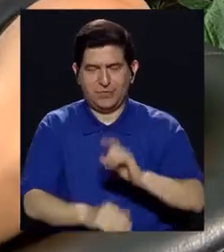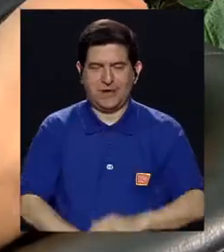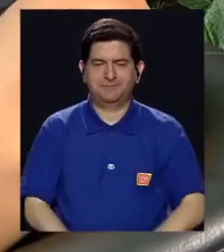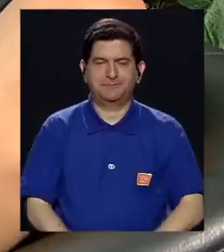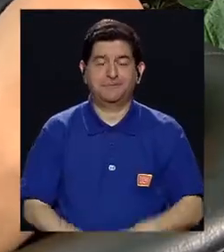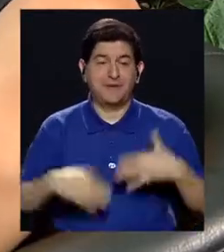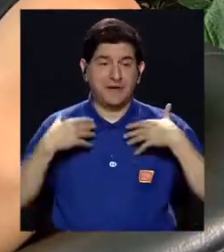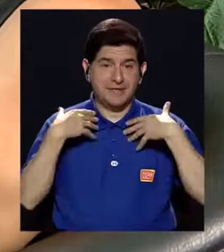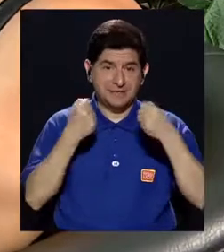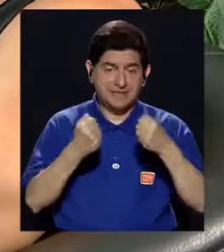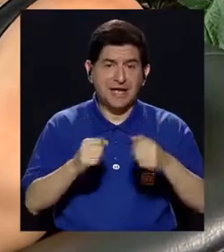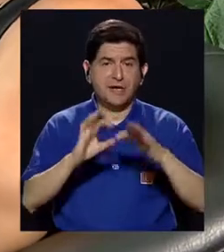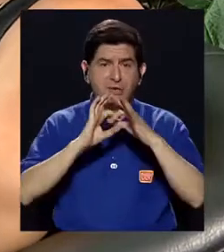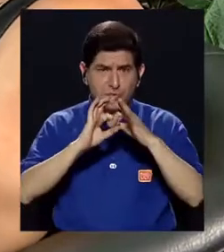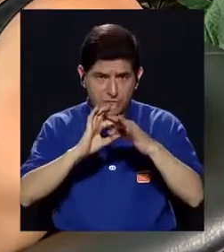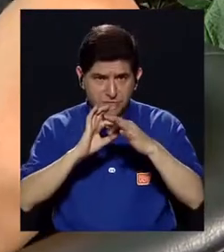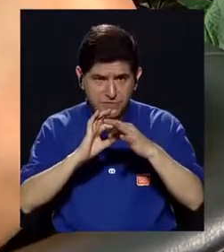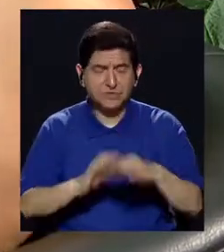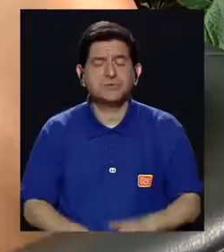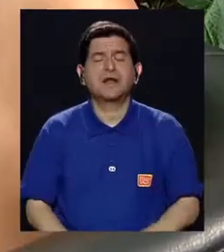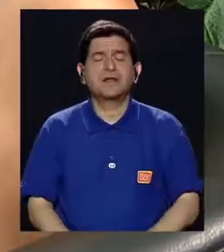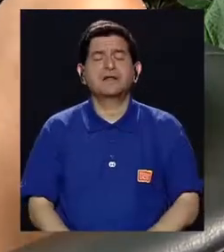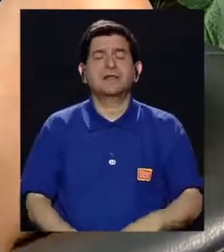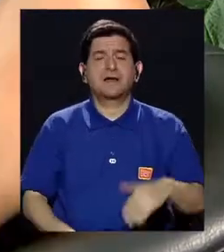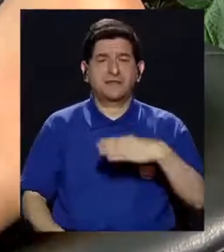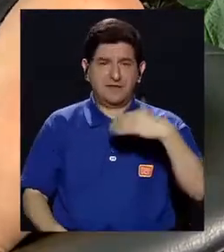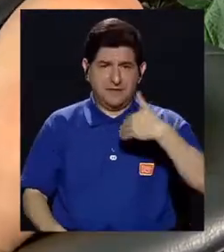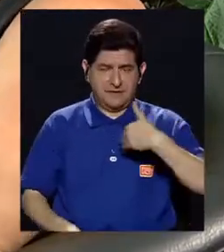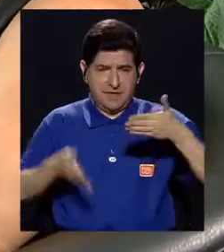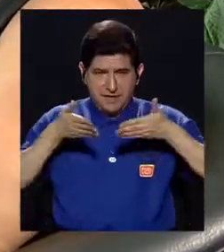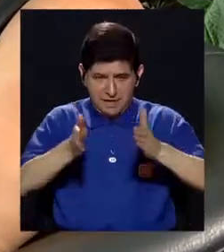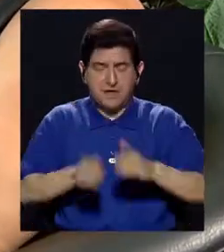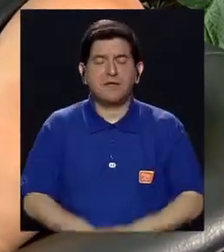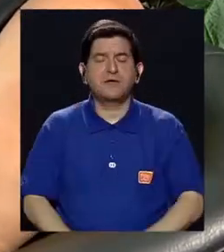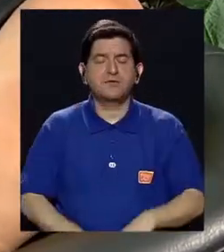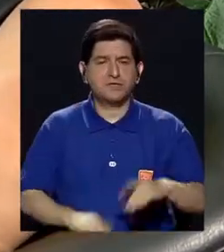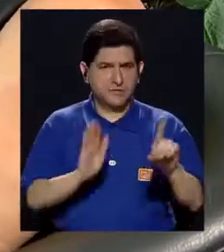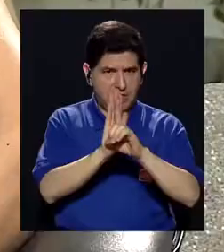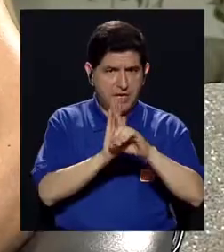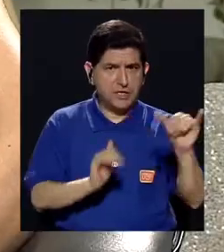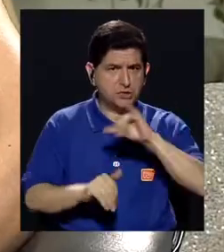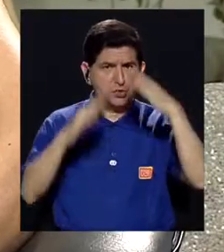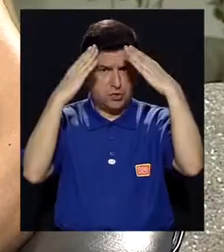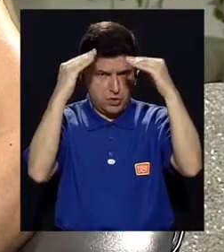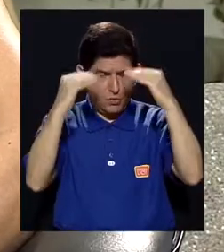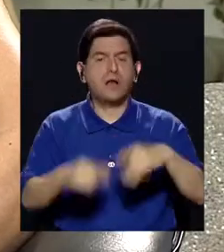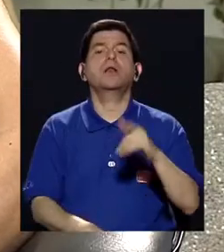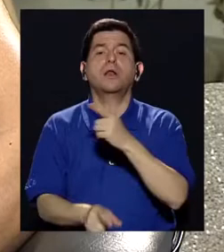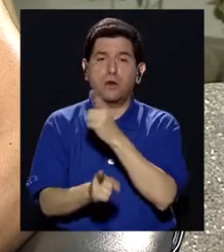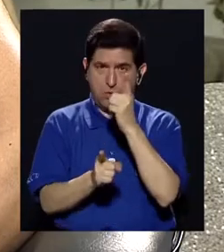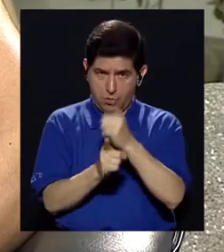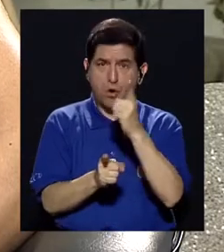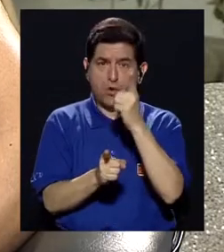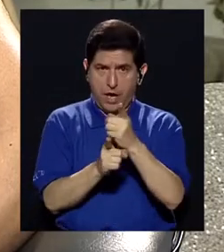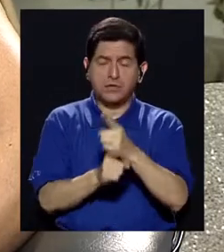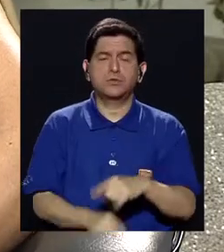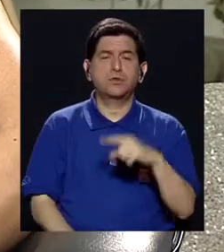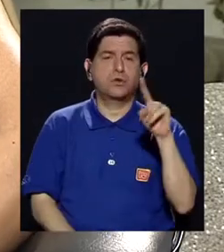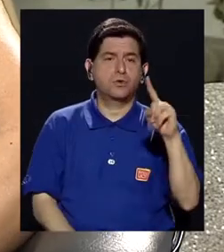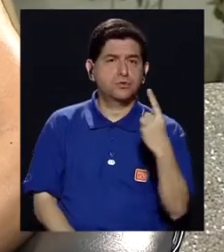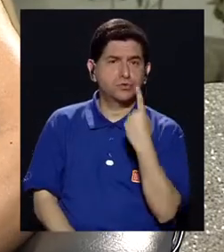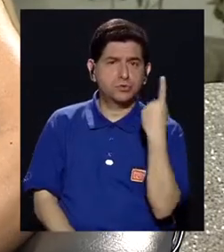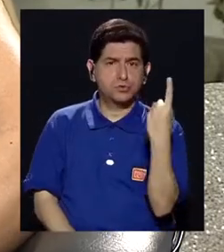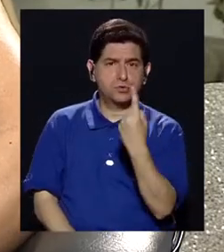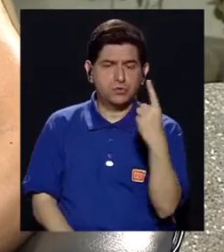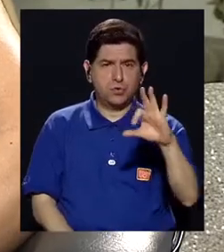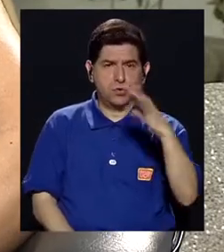si la salud reproductiva es un derecho, ¿tener información al respecto también lo es? Absolutamente. Yo creo que la única forma